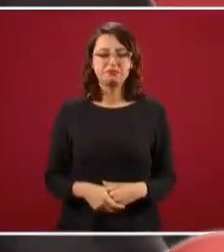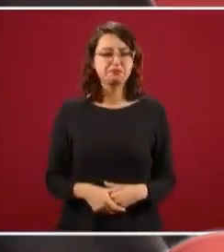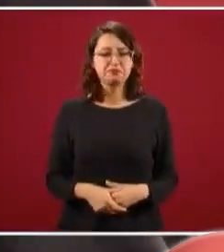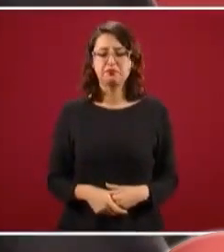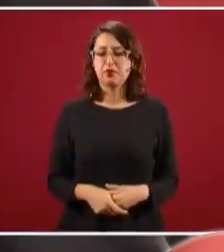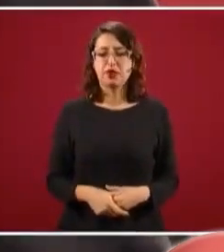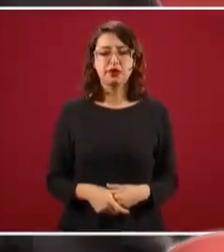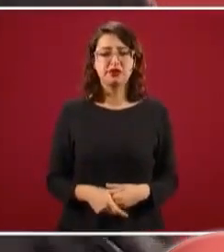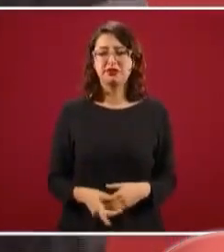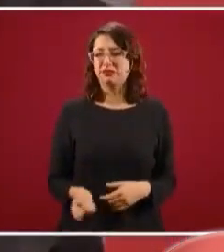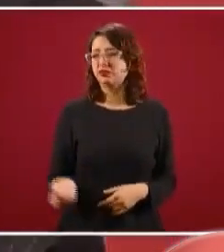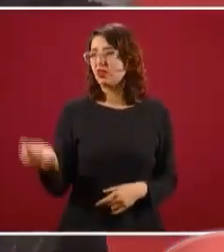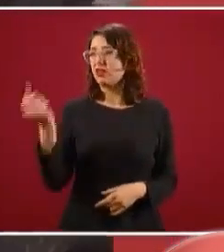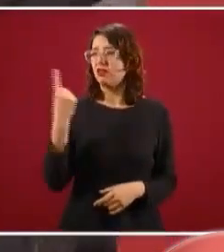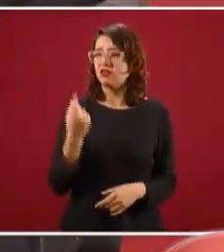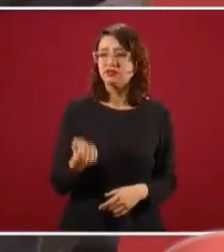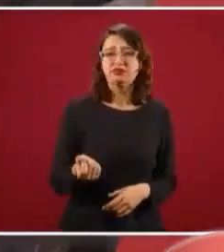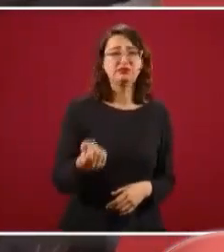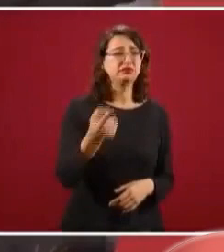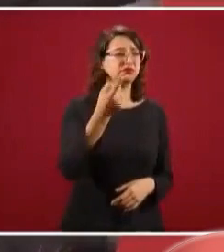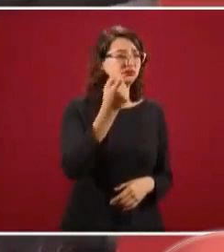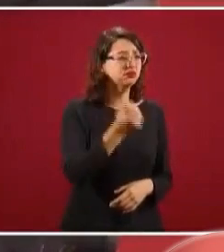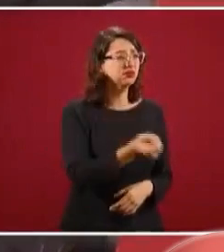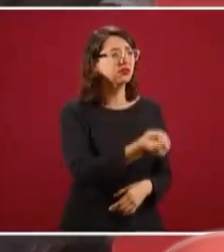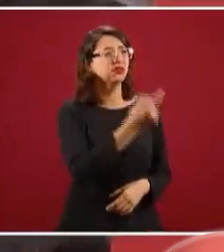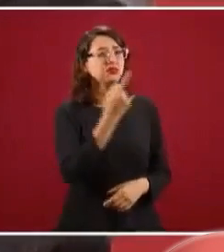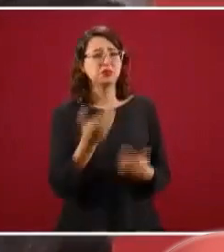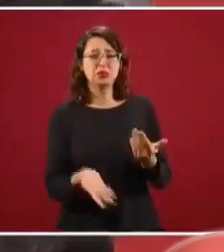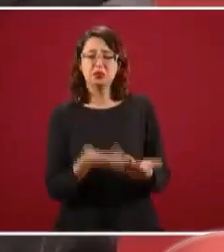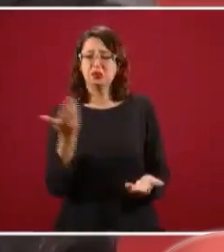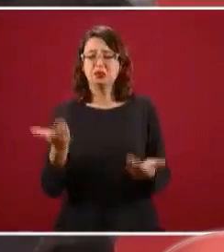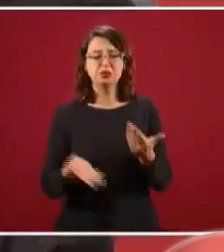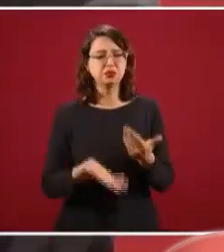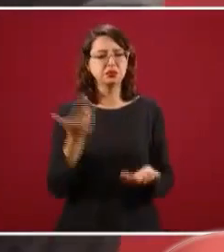manifestaciones de democracia en los sindicatos.